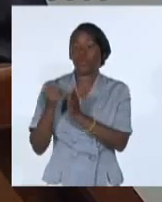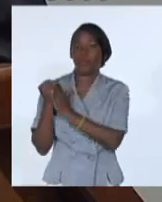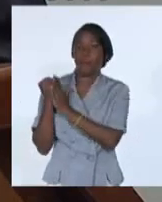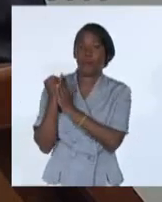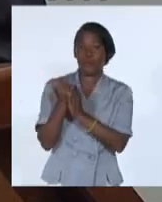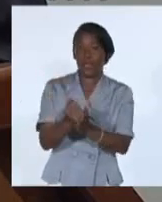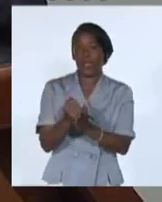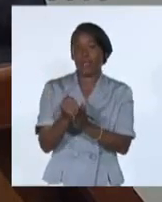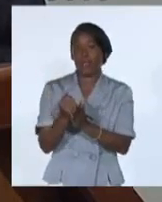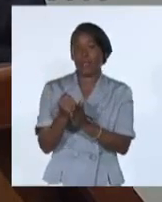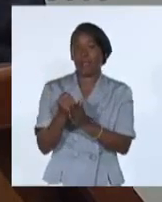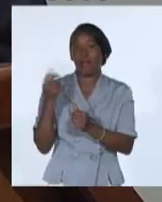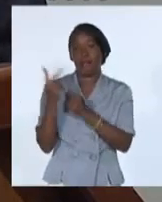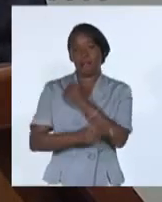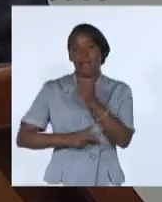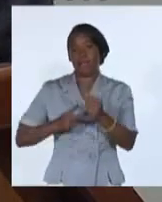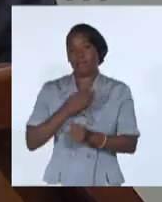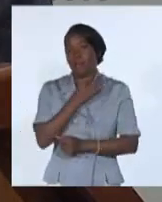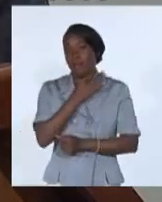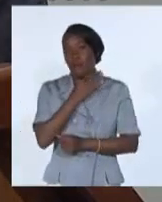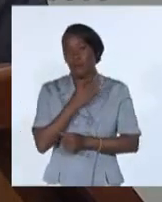acción climática en los países en desarrollo.